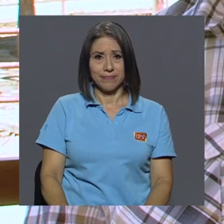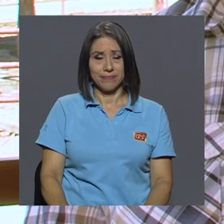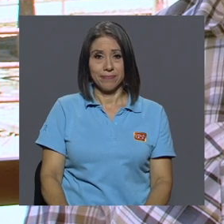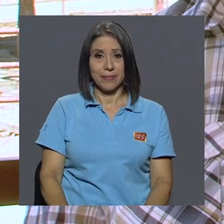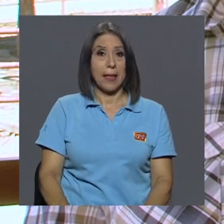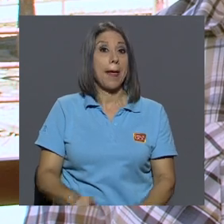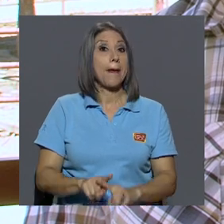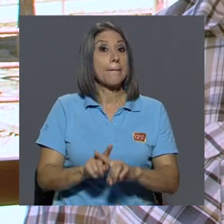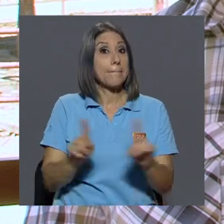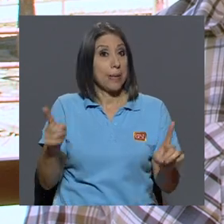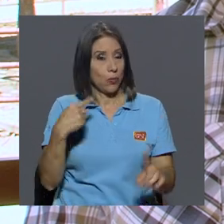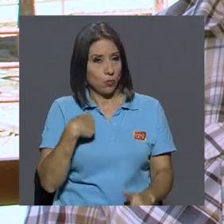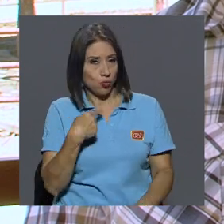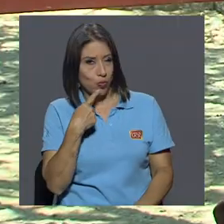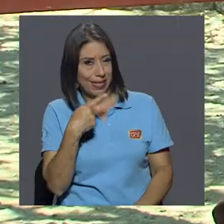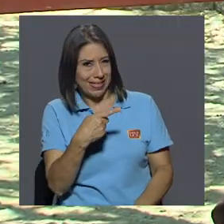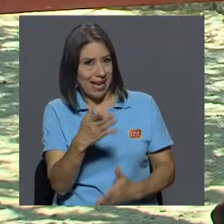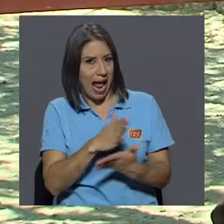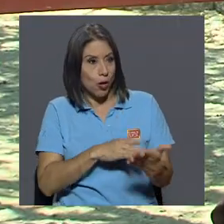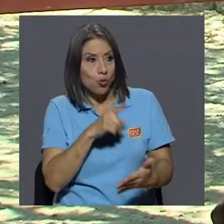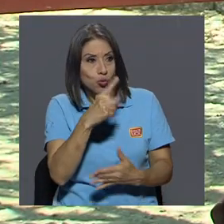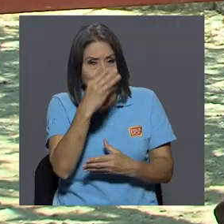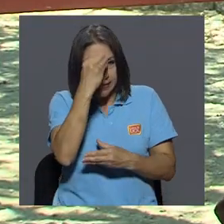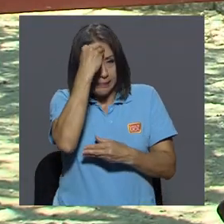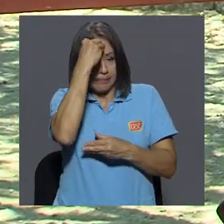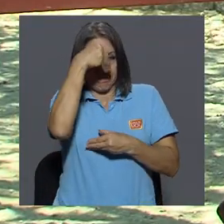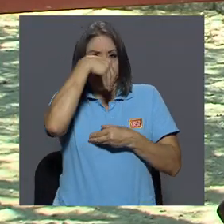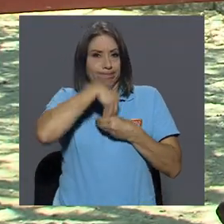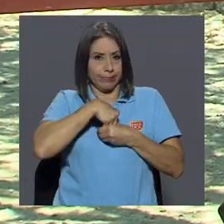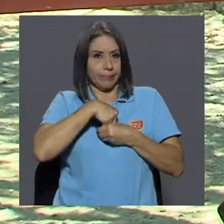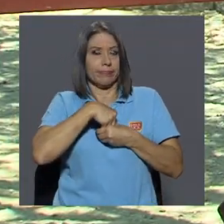Pero guárdese esto que le voy a decir.